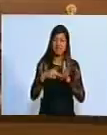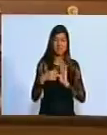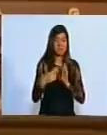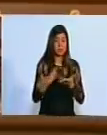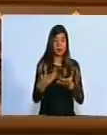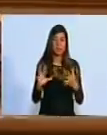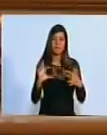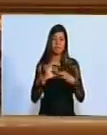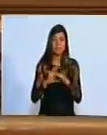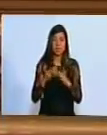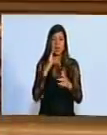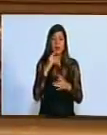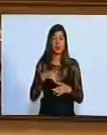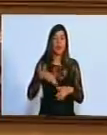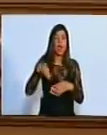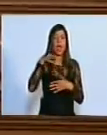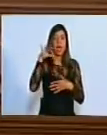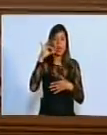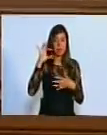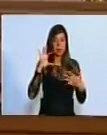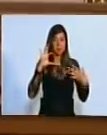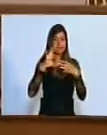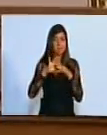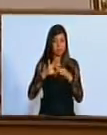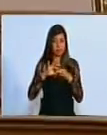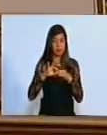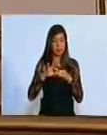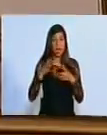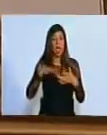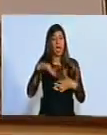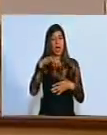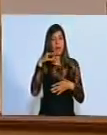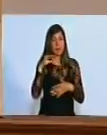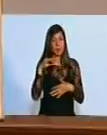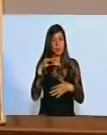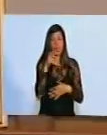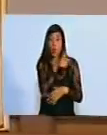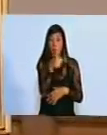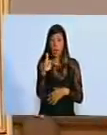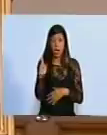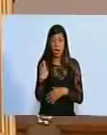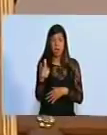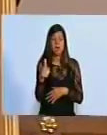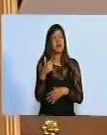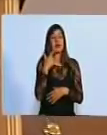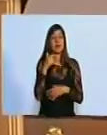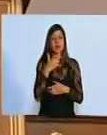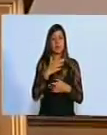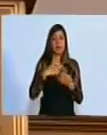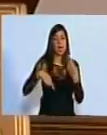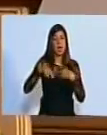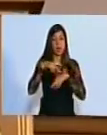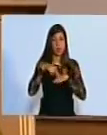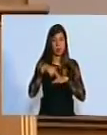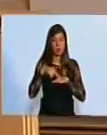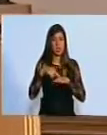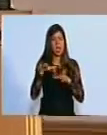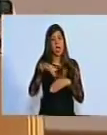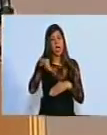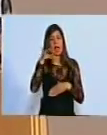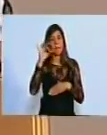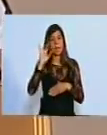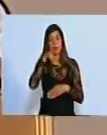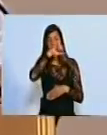está vinculada con el espíritu. El espíritu, por tanto, de los ciudadanos de una nueva república debe ser el espíritu